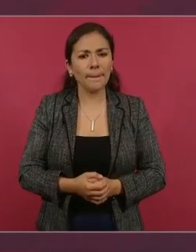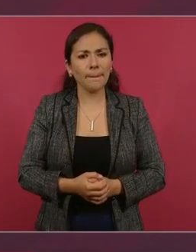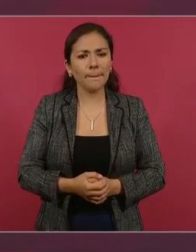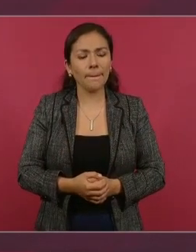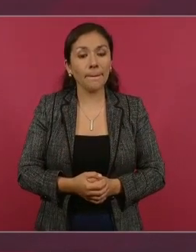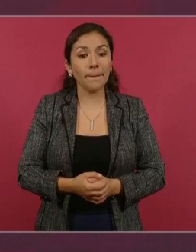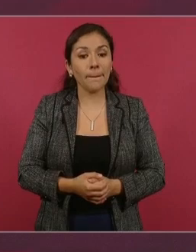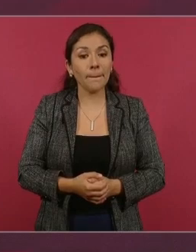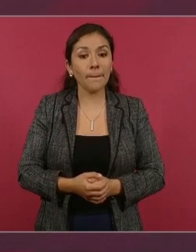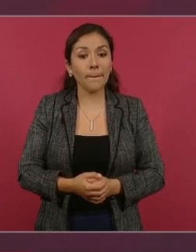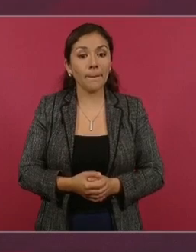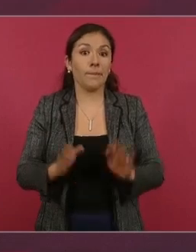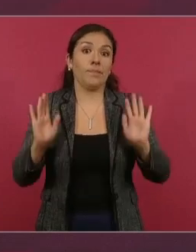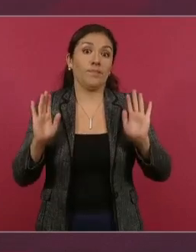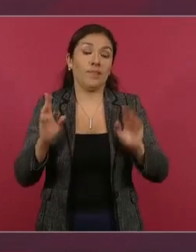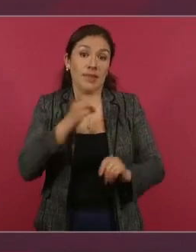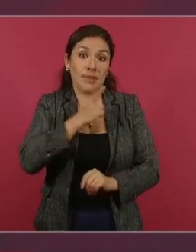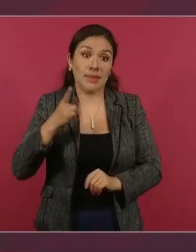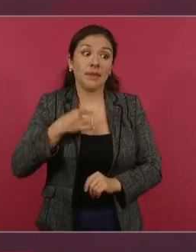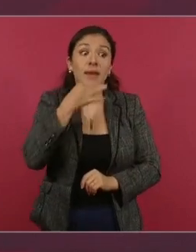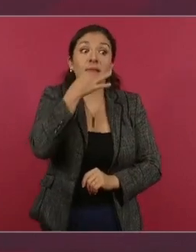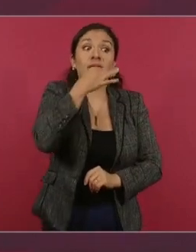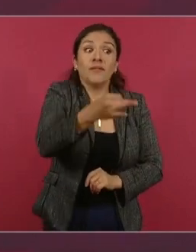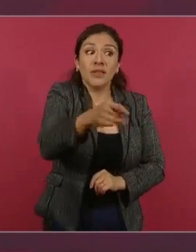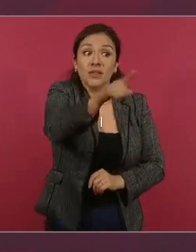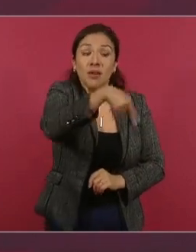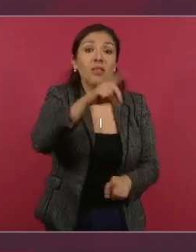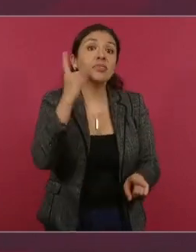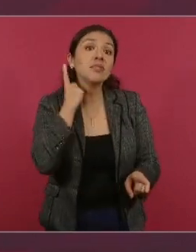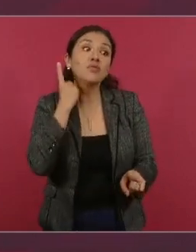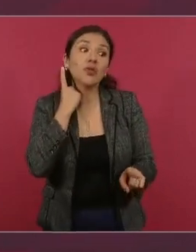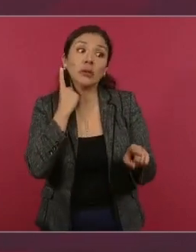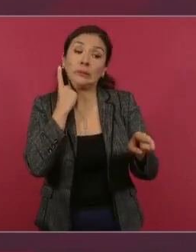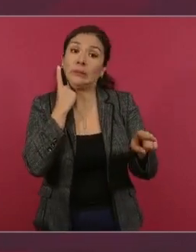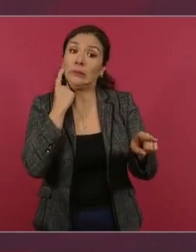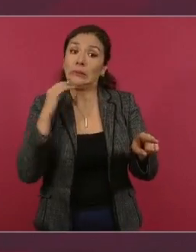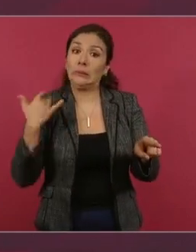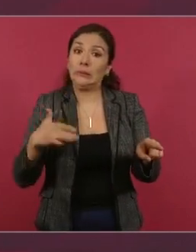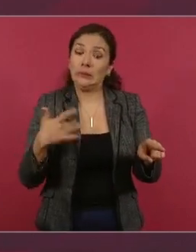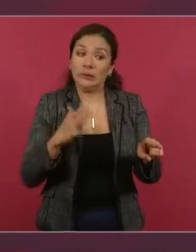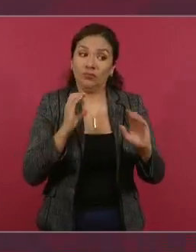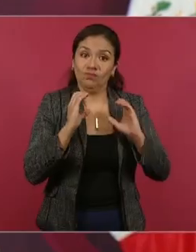Pues hay que advertirle a los diputados, oigan,